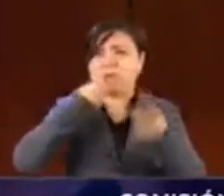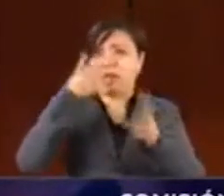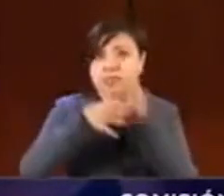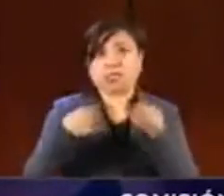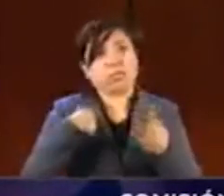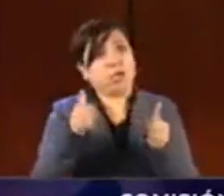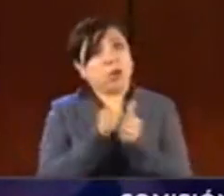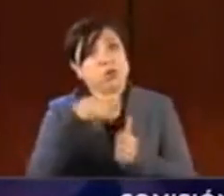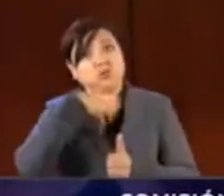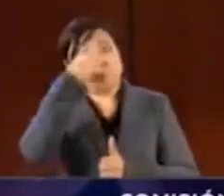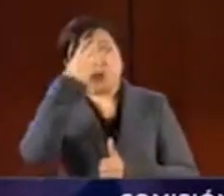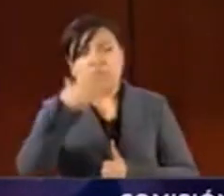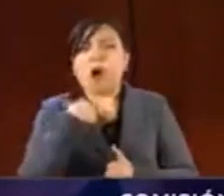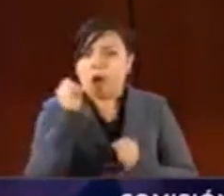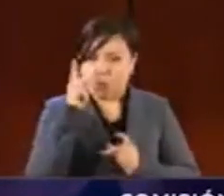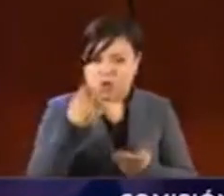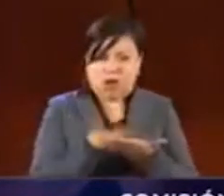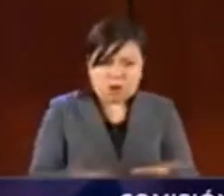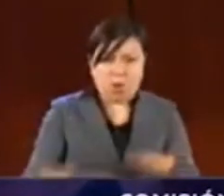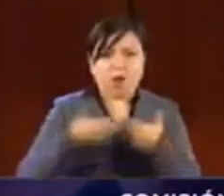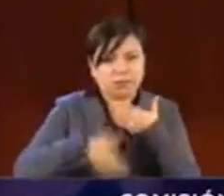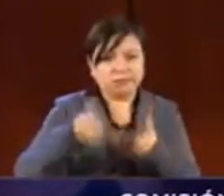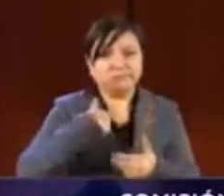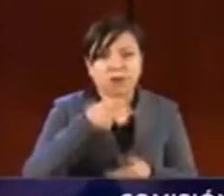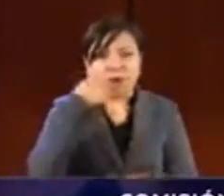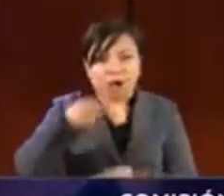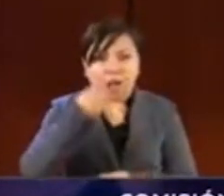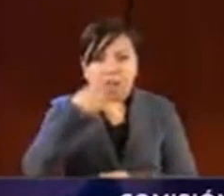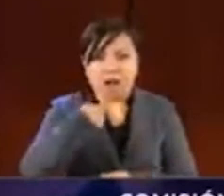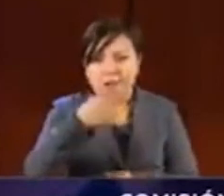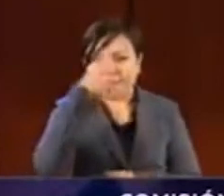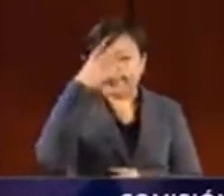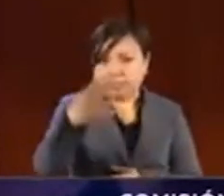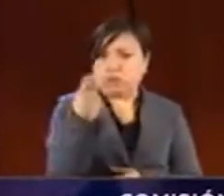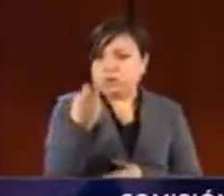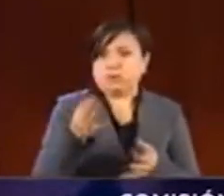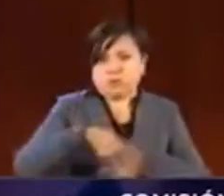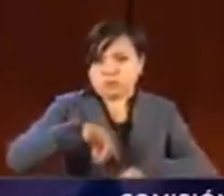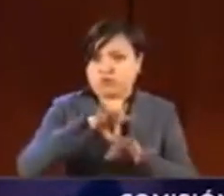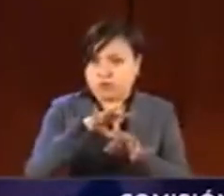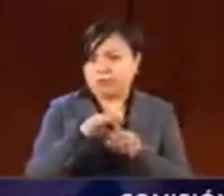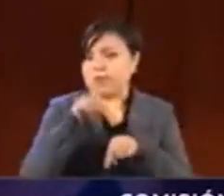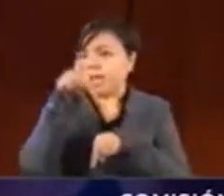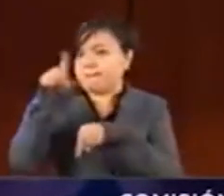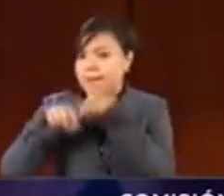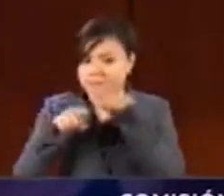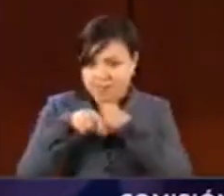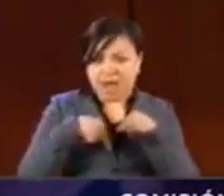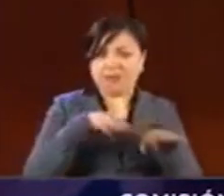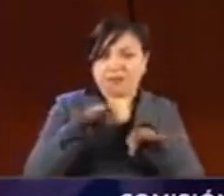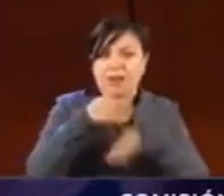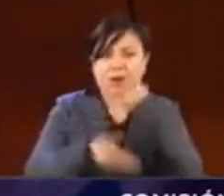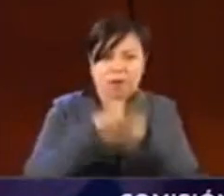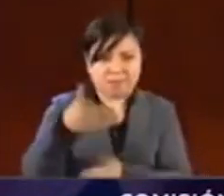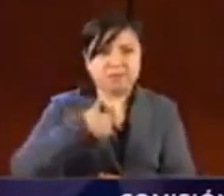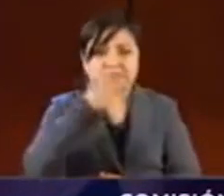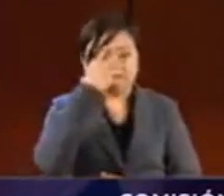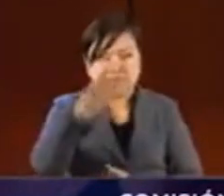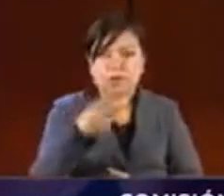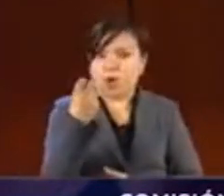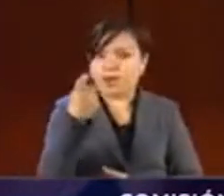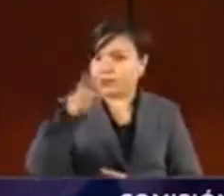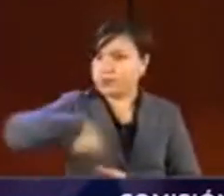para que solamente sean los temas que habíamos acordado, pues así se haga. Entonces, no se confundan,